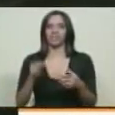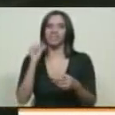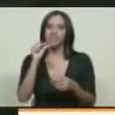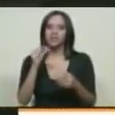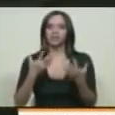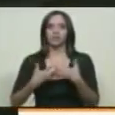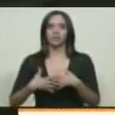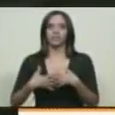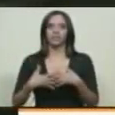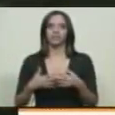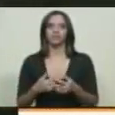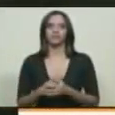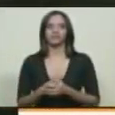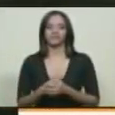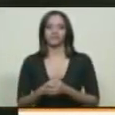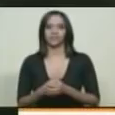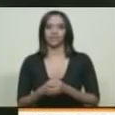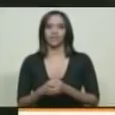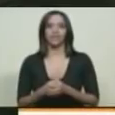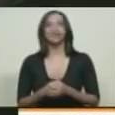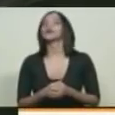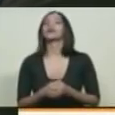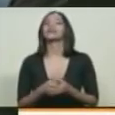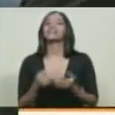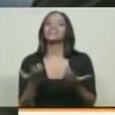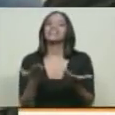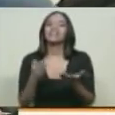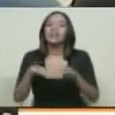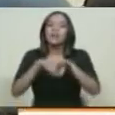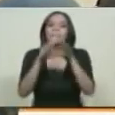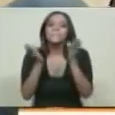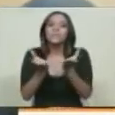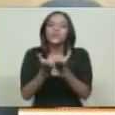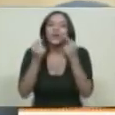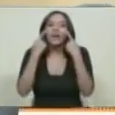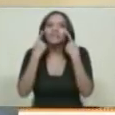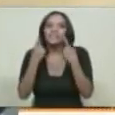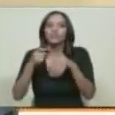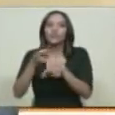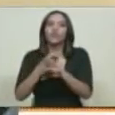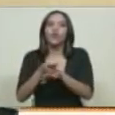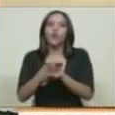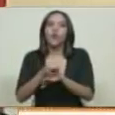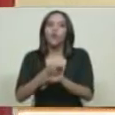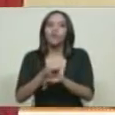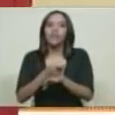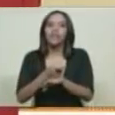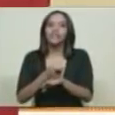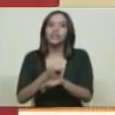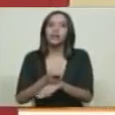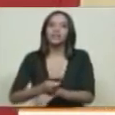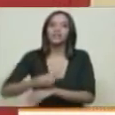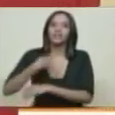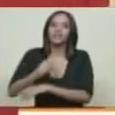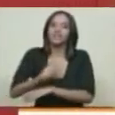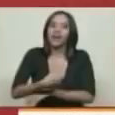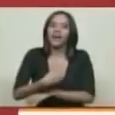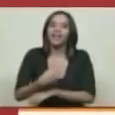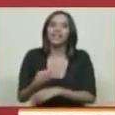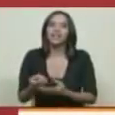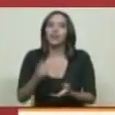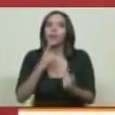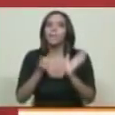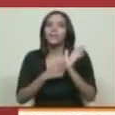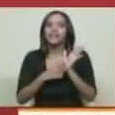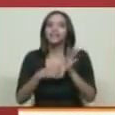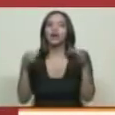¿Y qué parte del mundo, Agustín, has visto que un gobierno financie casi que por completo a un